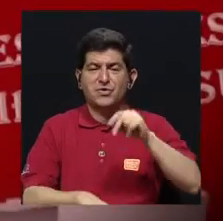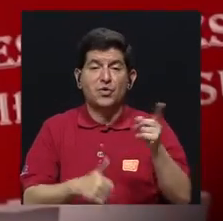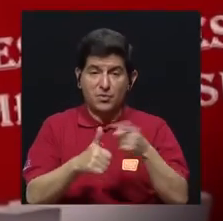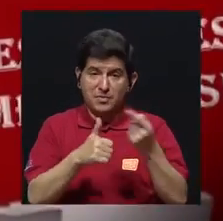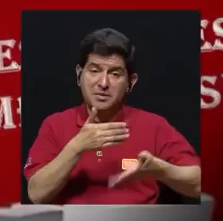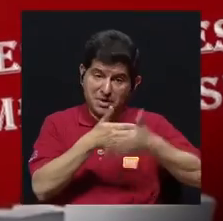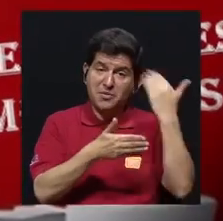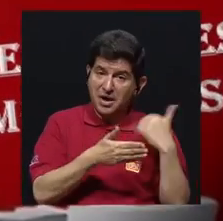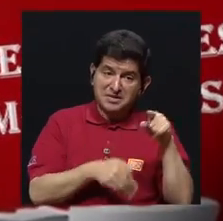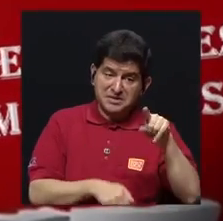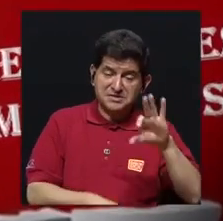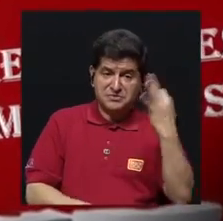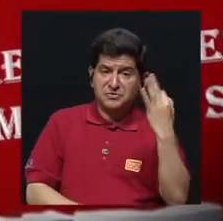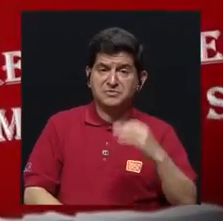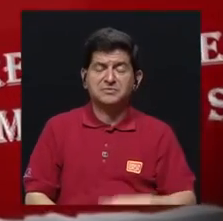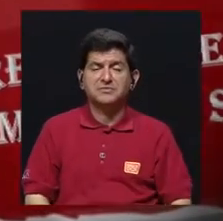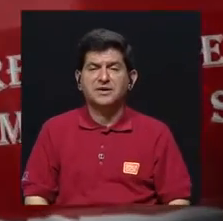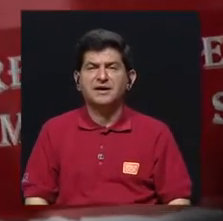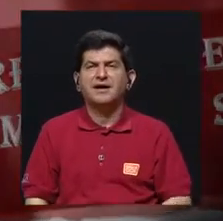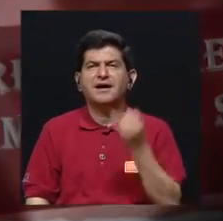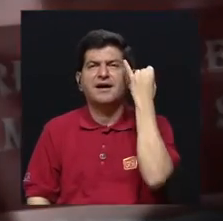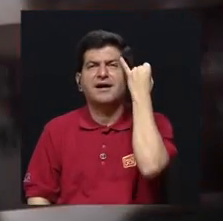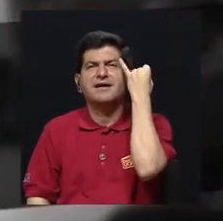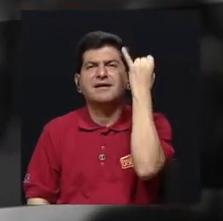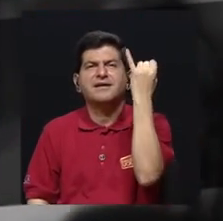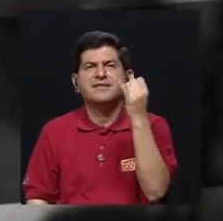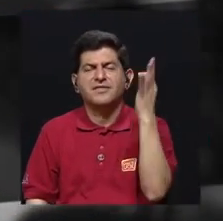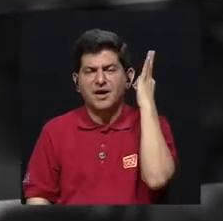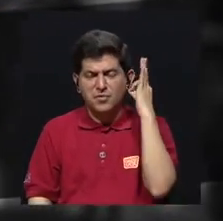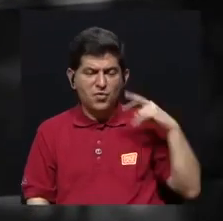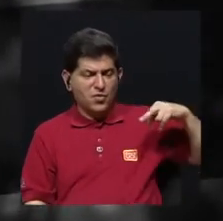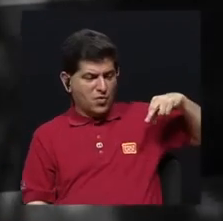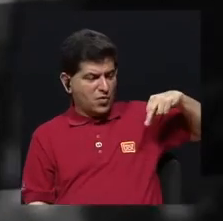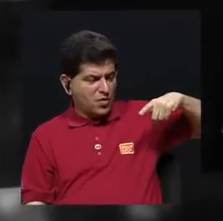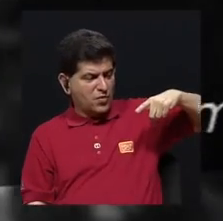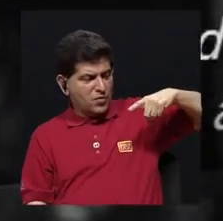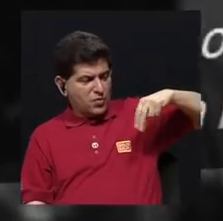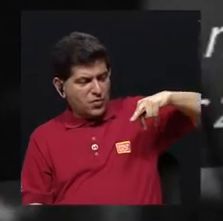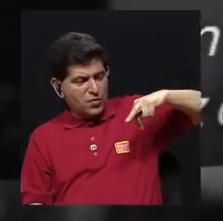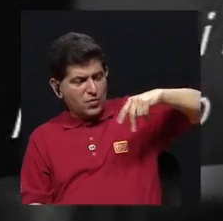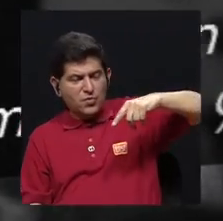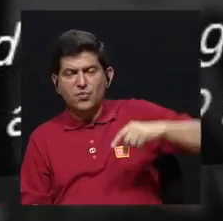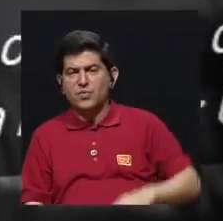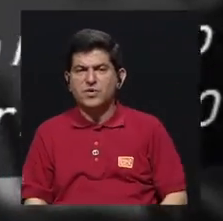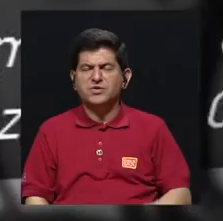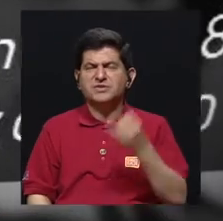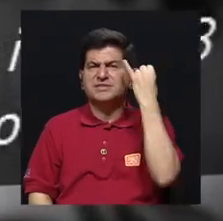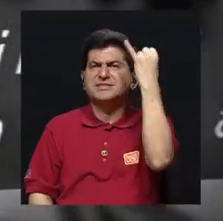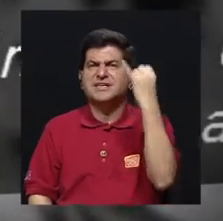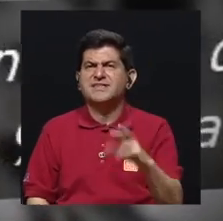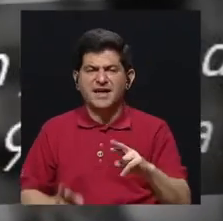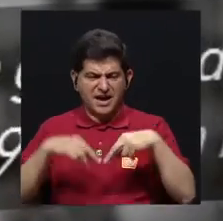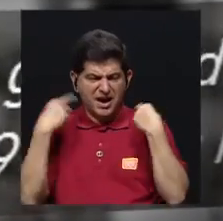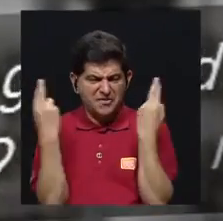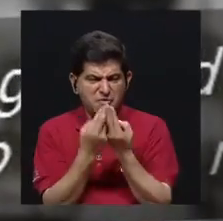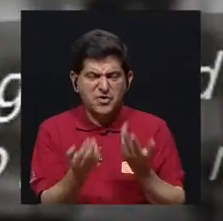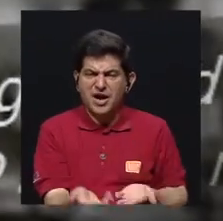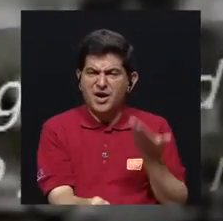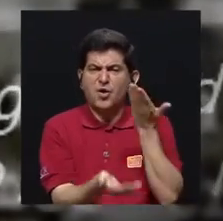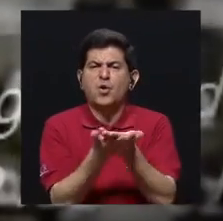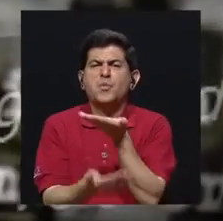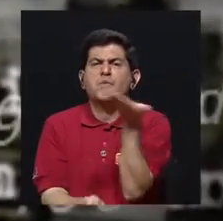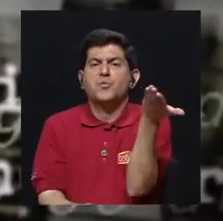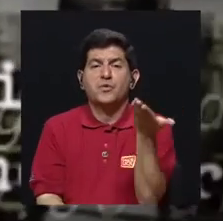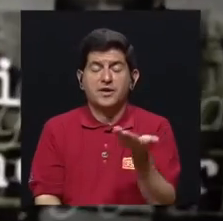mujeres caminando, entonces nos reuníamos, ¿qué planteamos? Porque nosotros también tenemos distintivos como un color, ¿verdad? Que para